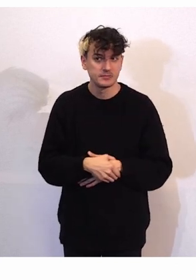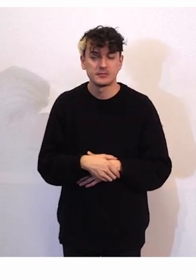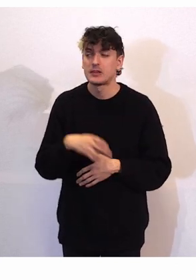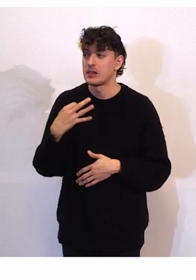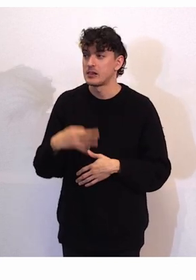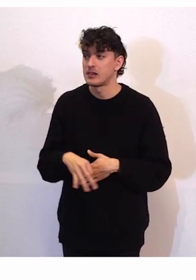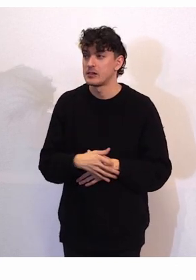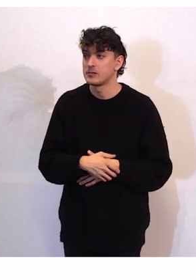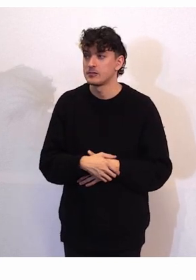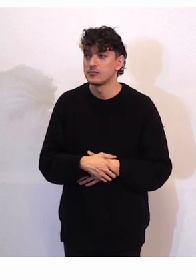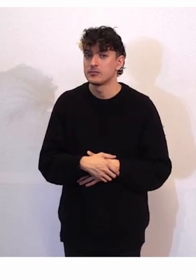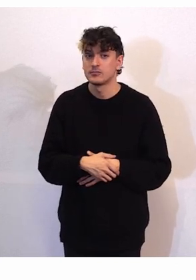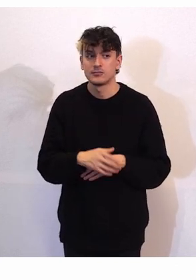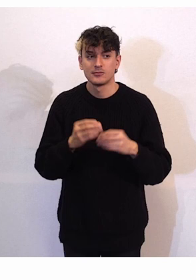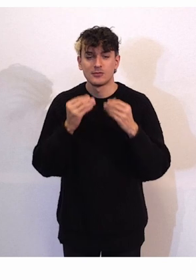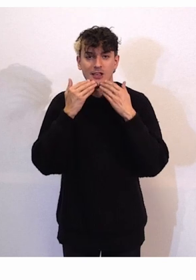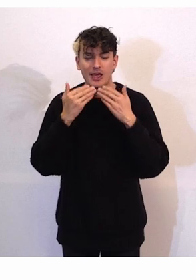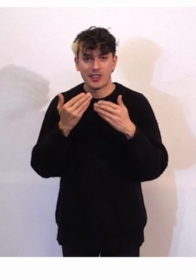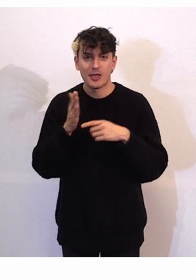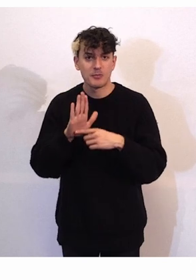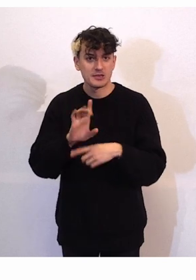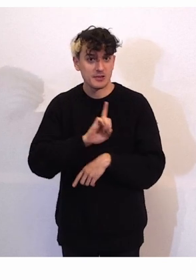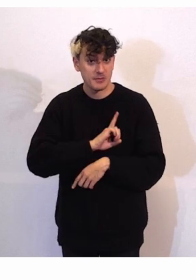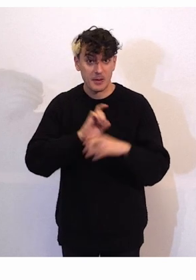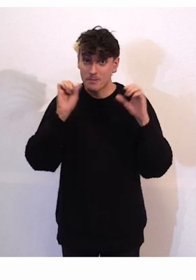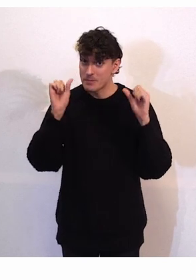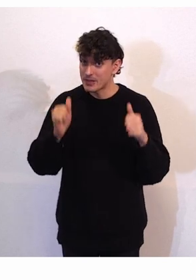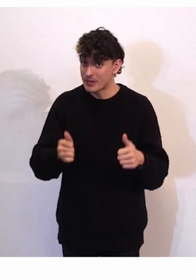Sí, muchas gracias por las presentaciones. Comenzamos.